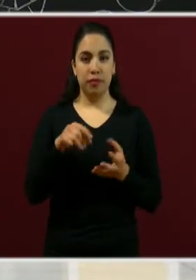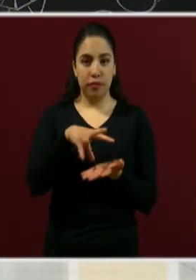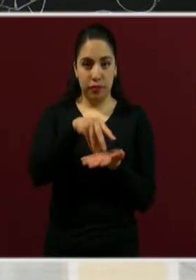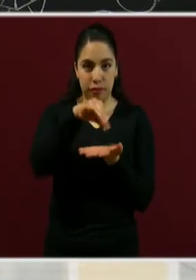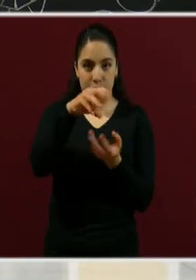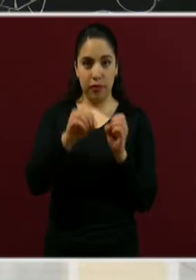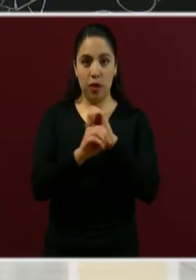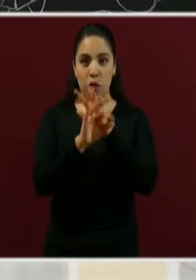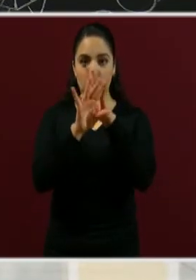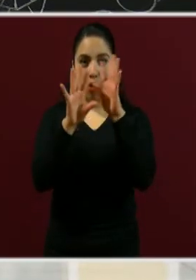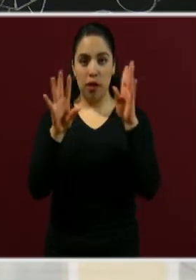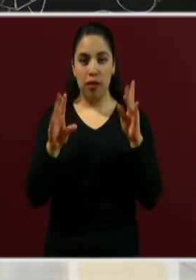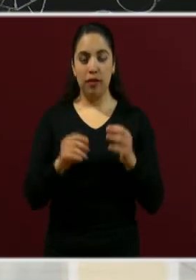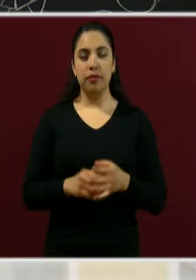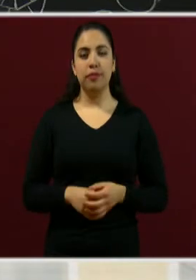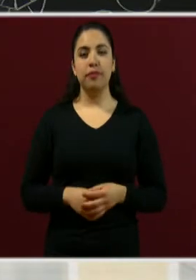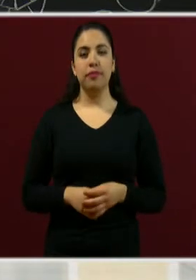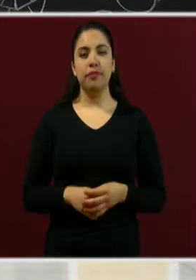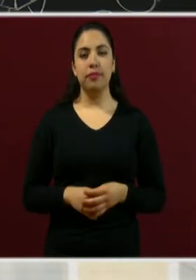brillantina,